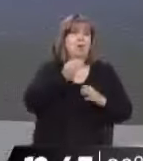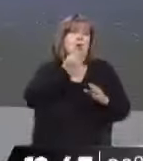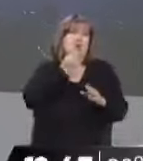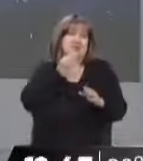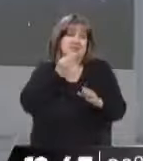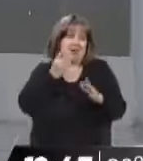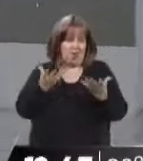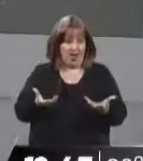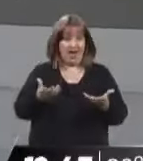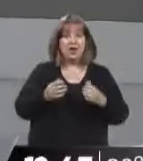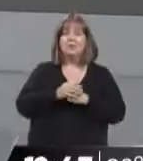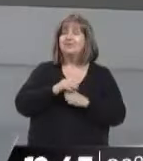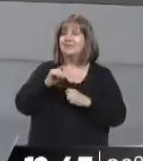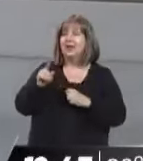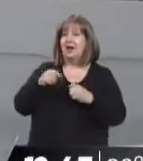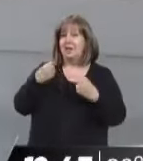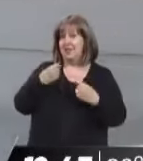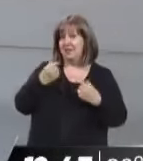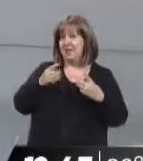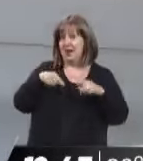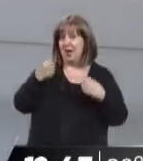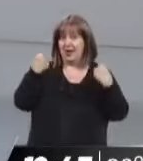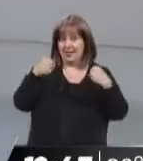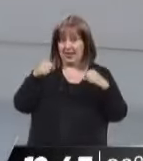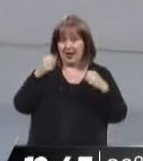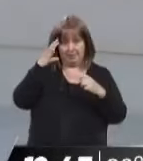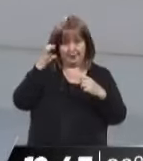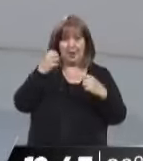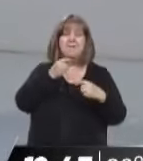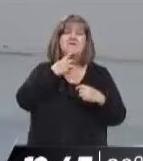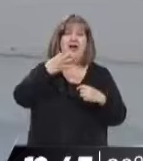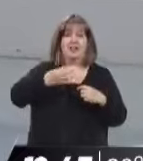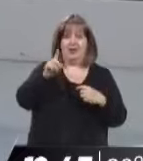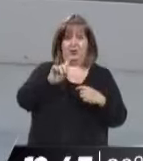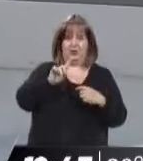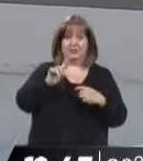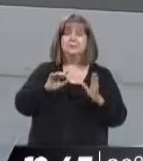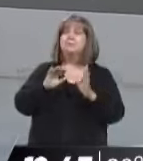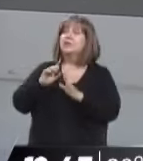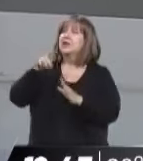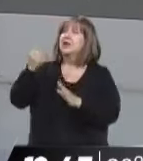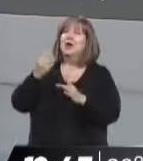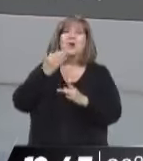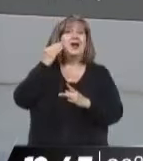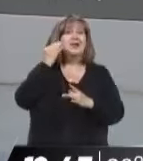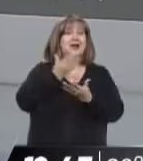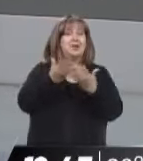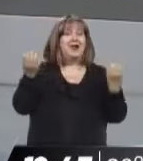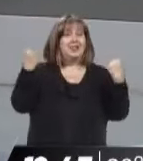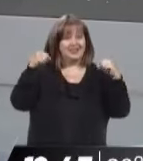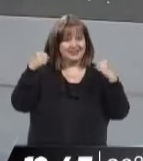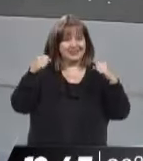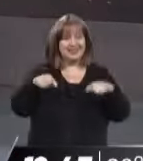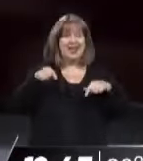Nosotros vamos a buscarlo al señor Sergio David Robles, que trae mucho deporte. Hola, Tanito. ¿Cómo estás, Julián? ¿Cómo estás? Muy bien, buenas tardes para todos. Sí, un